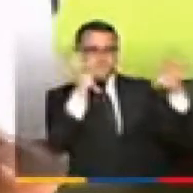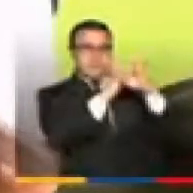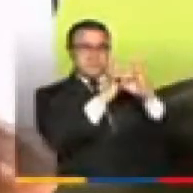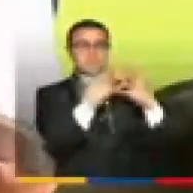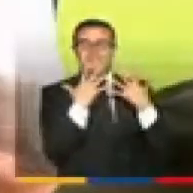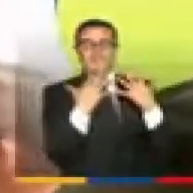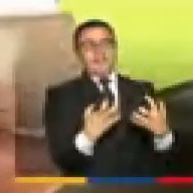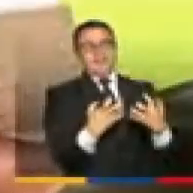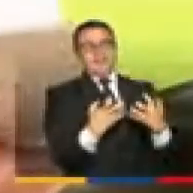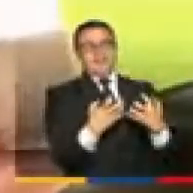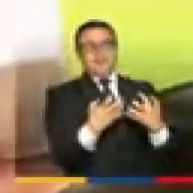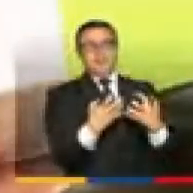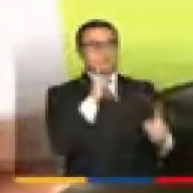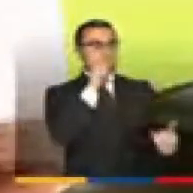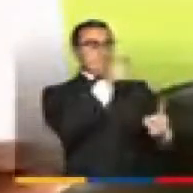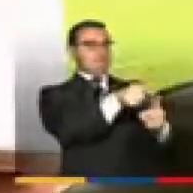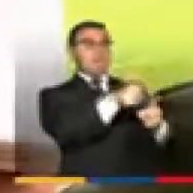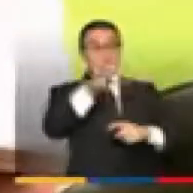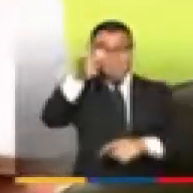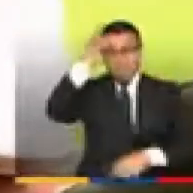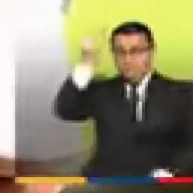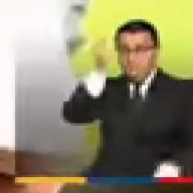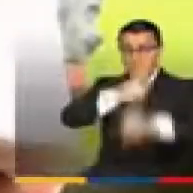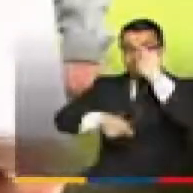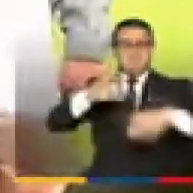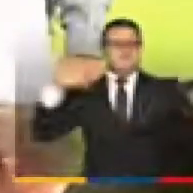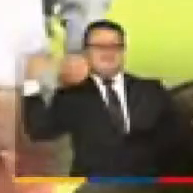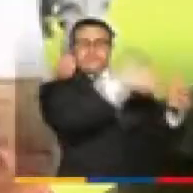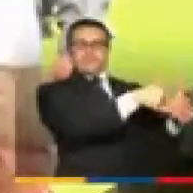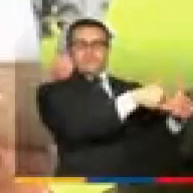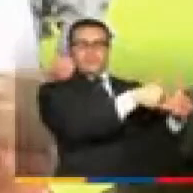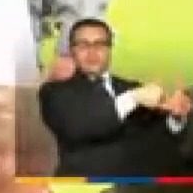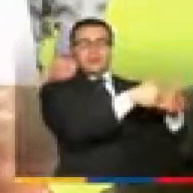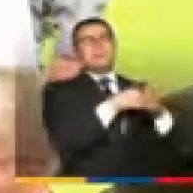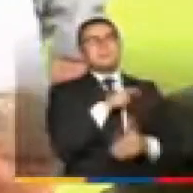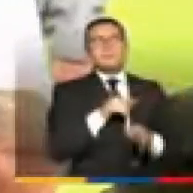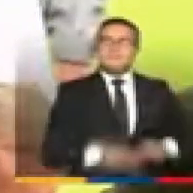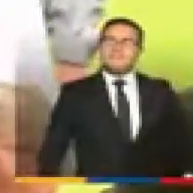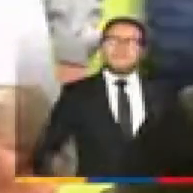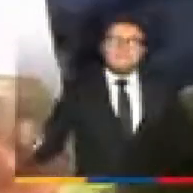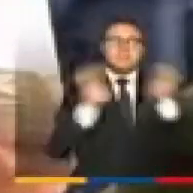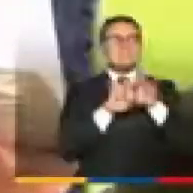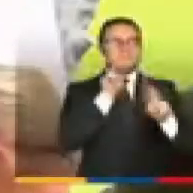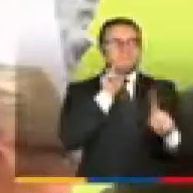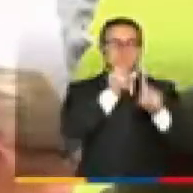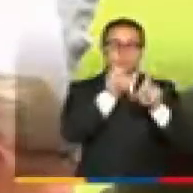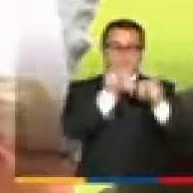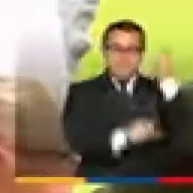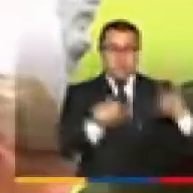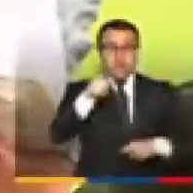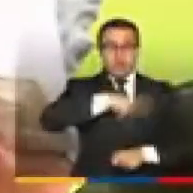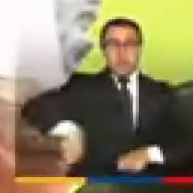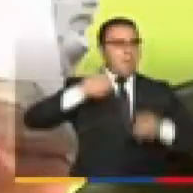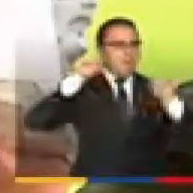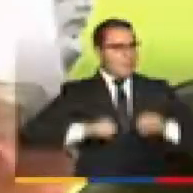para enfrentar el narcotráfico y es esencial para garantizar que las personas pueden